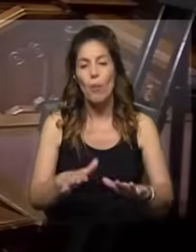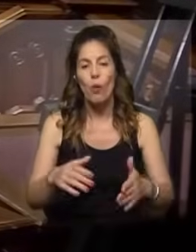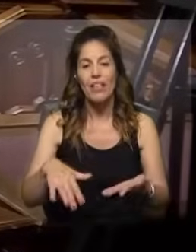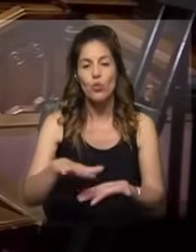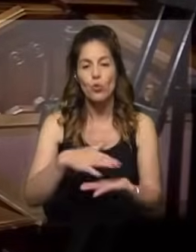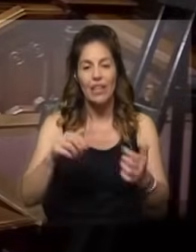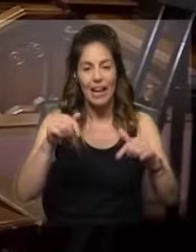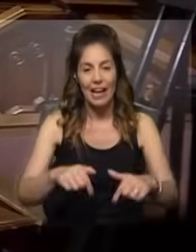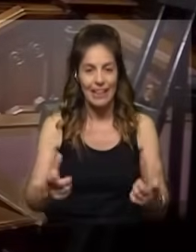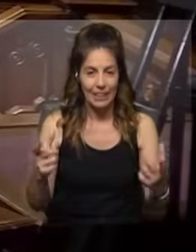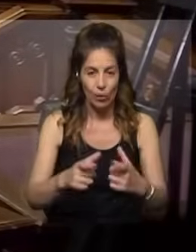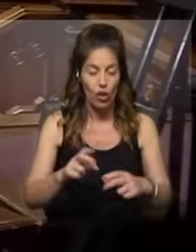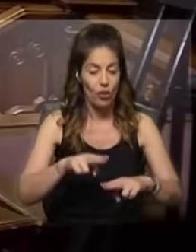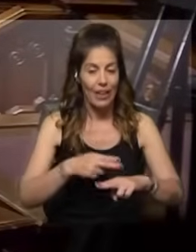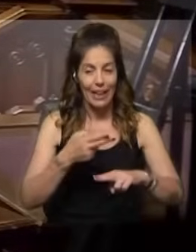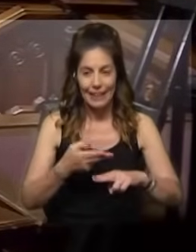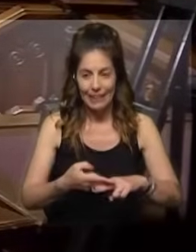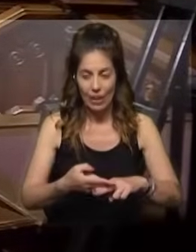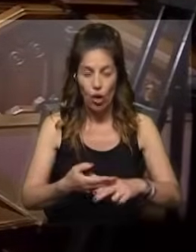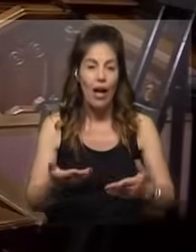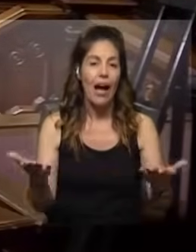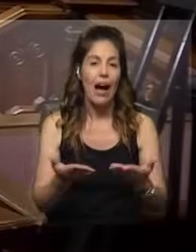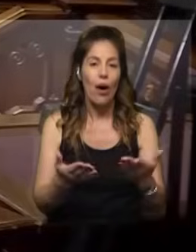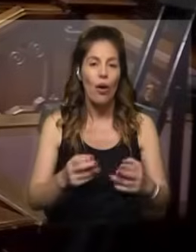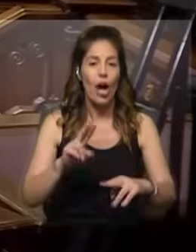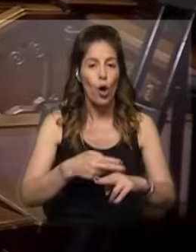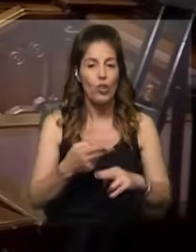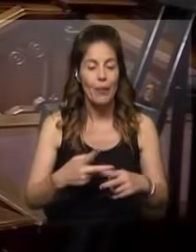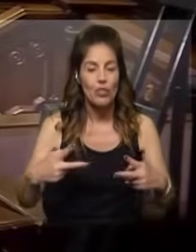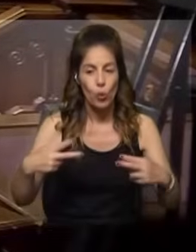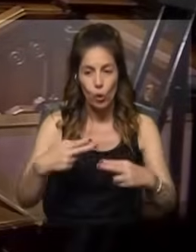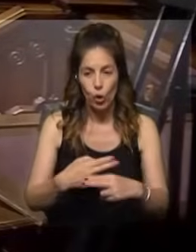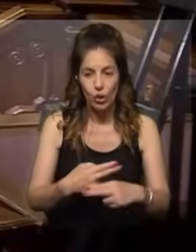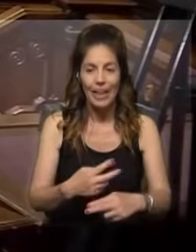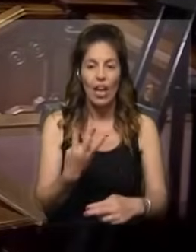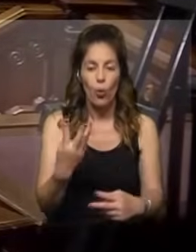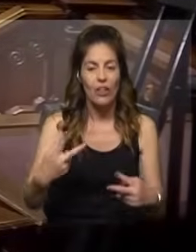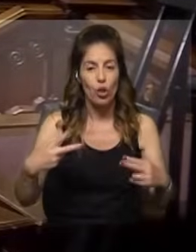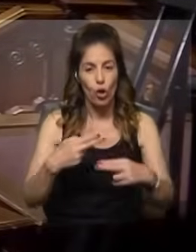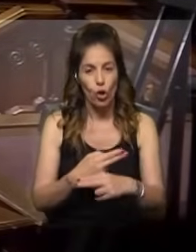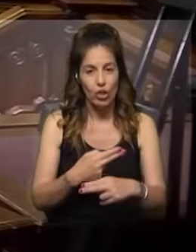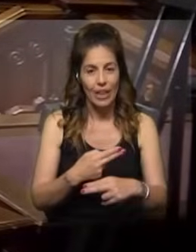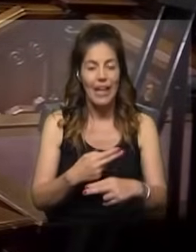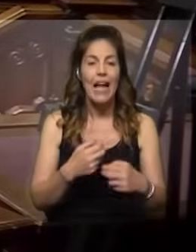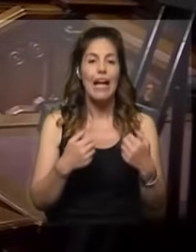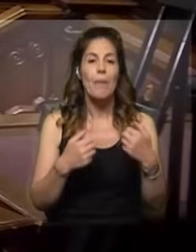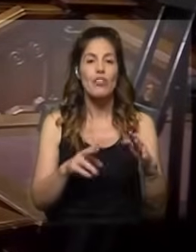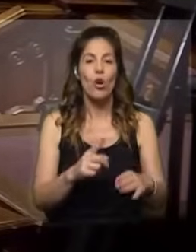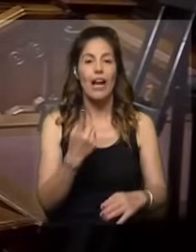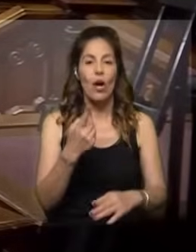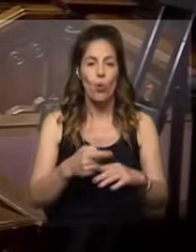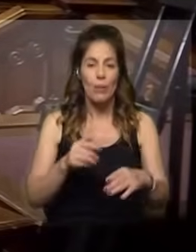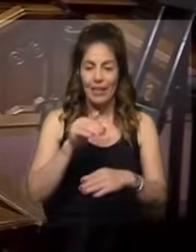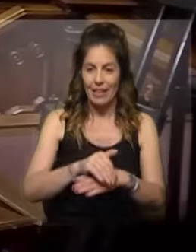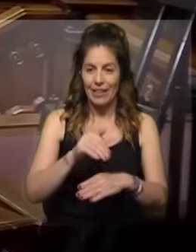esta sesión Que reitero al momento tiene un nuevo cuarto intermedio el cuarto desde las 13:30 que e bueno